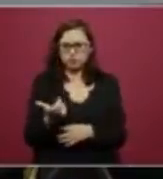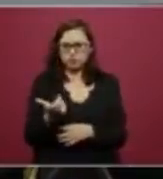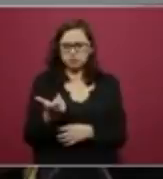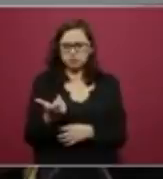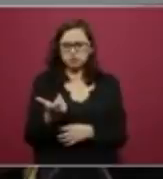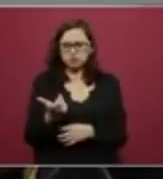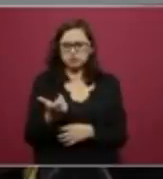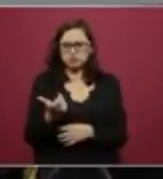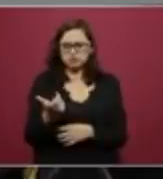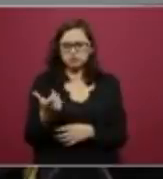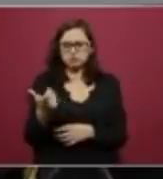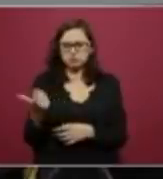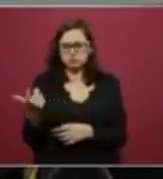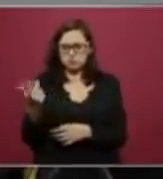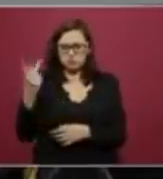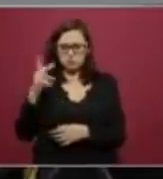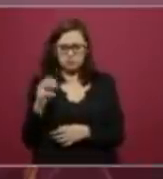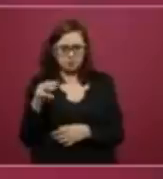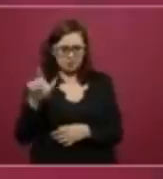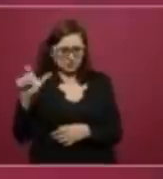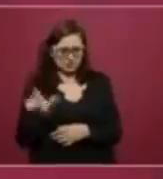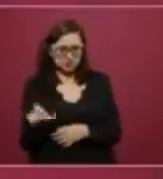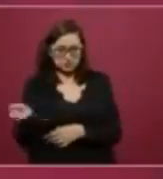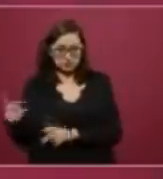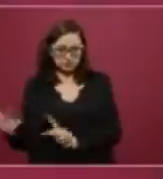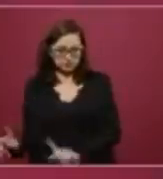a que vende Pemex.